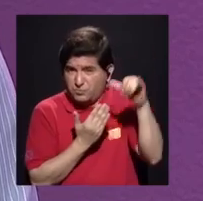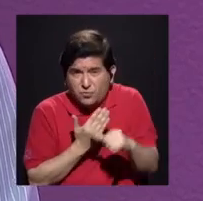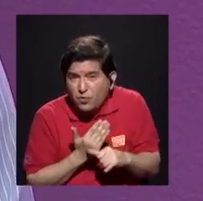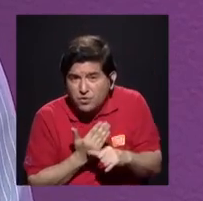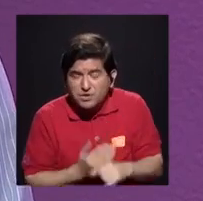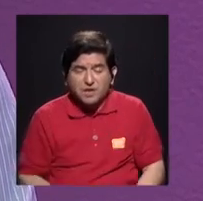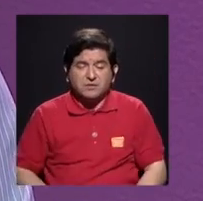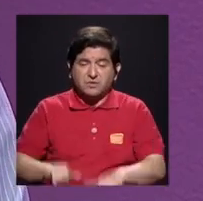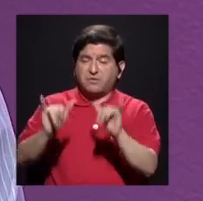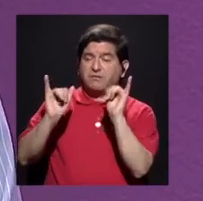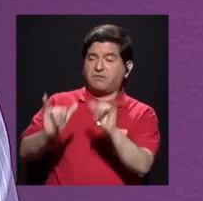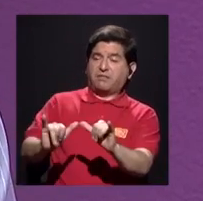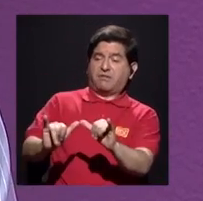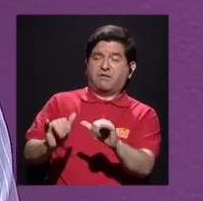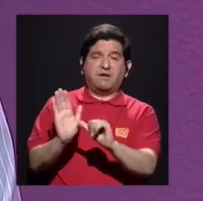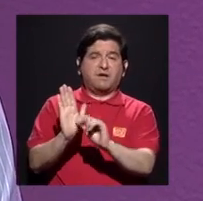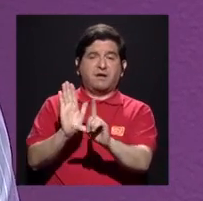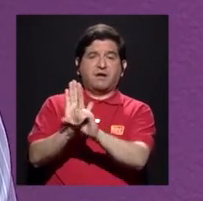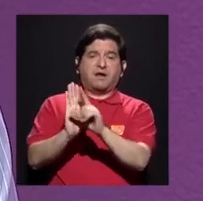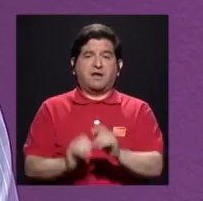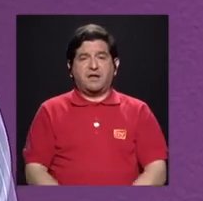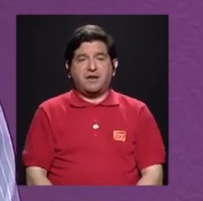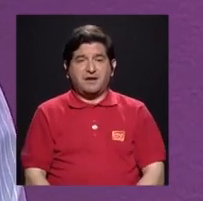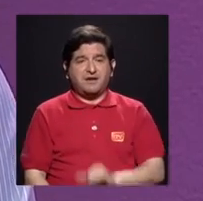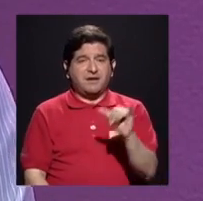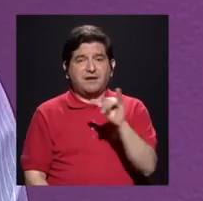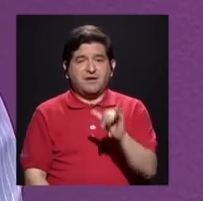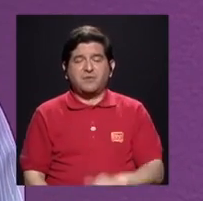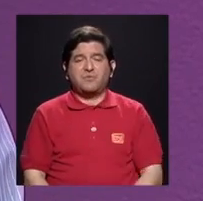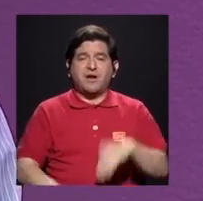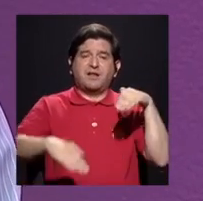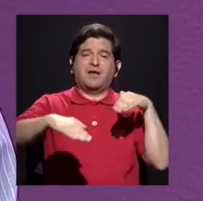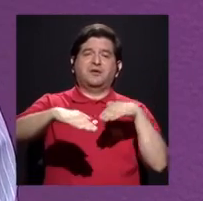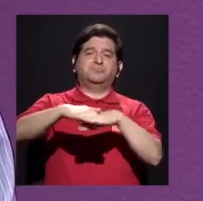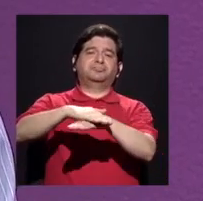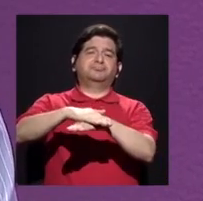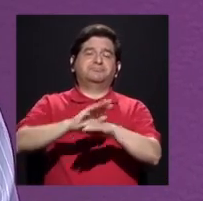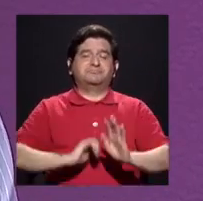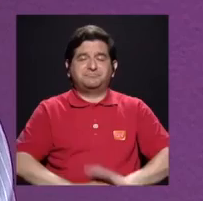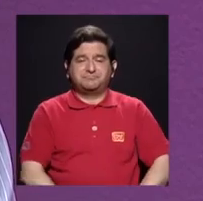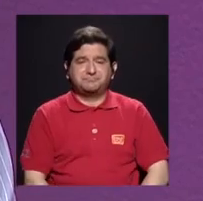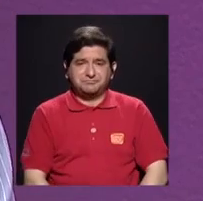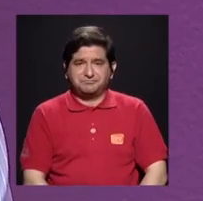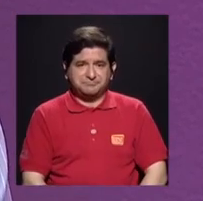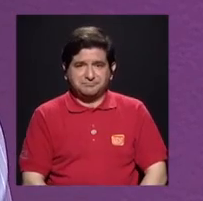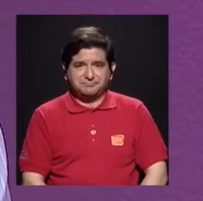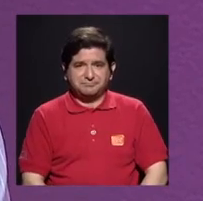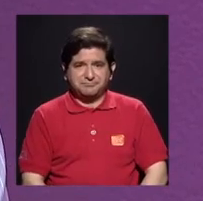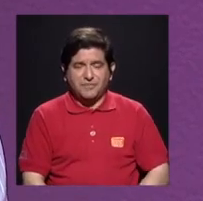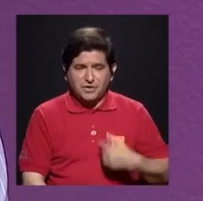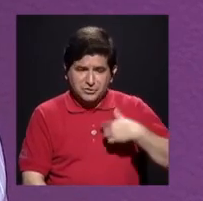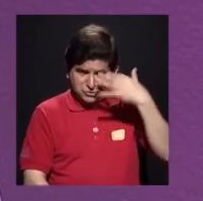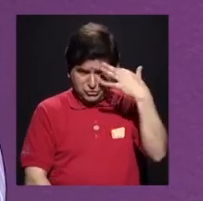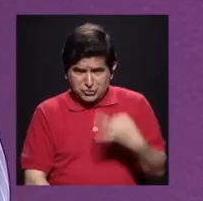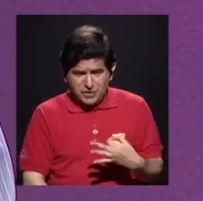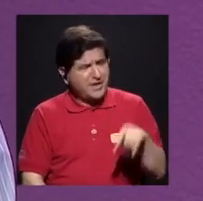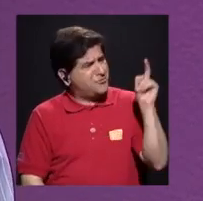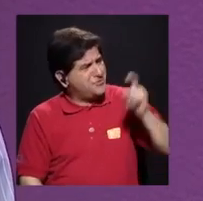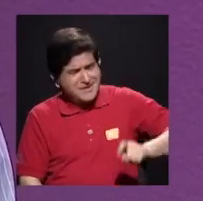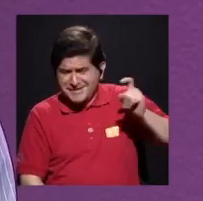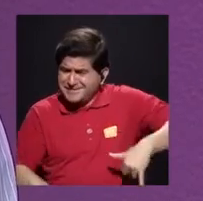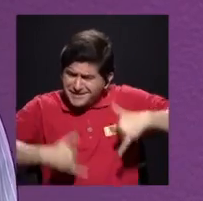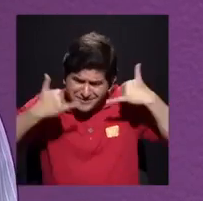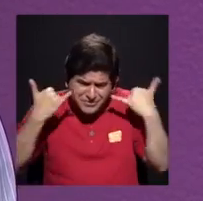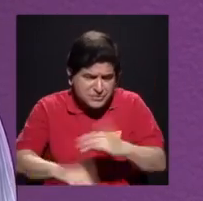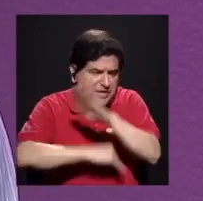pues está ahí en la asamblea negativa un poco durmiendo el sueño de los justos dirían por ahí verdad entonces pues yo considero que es indispensable